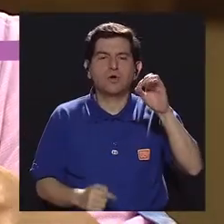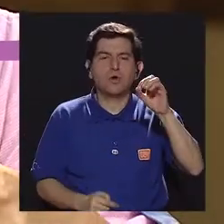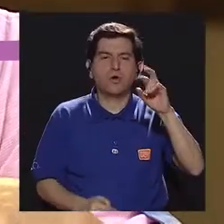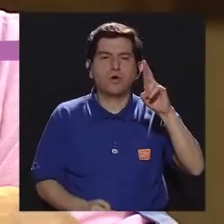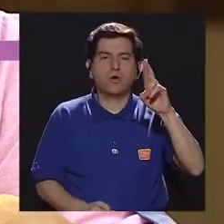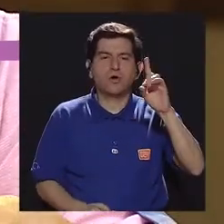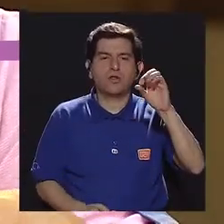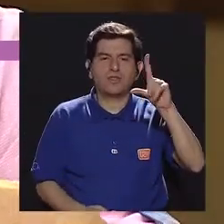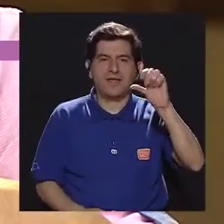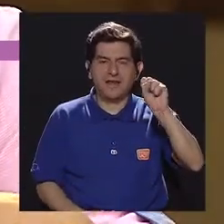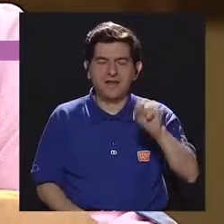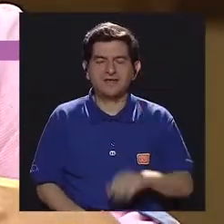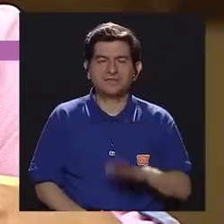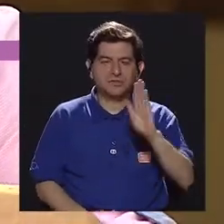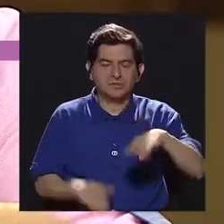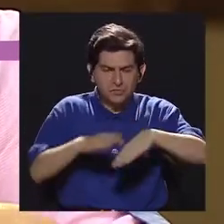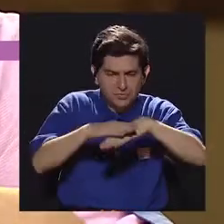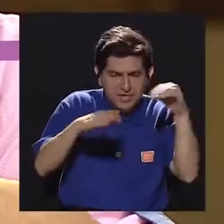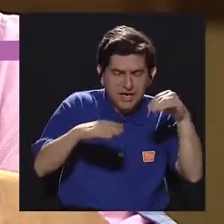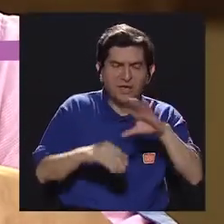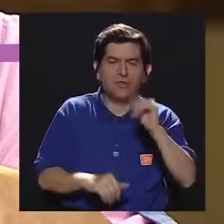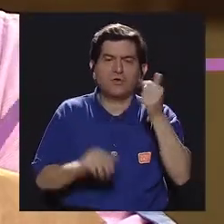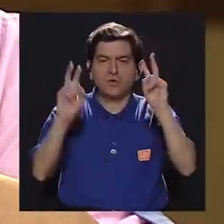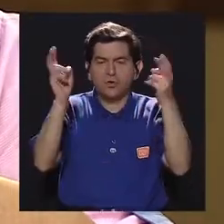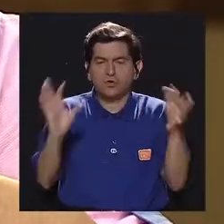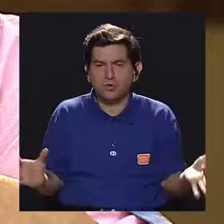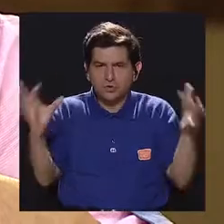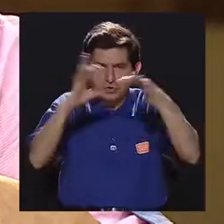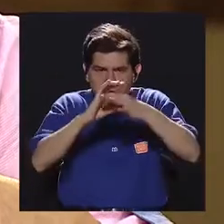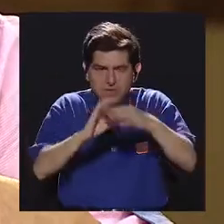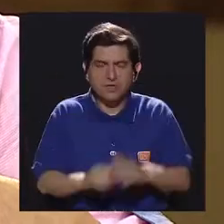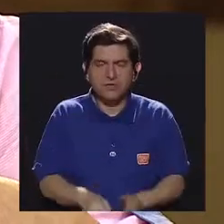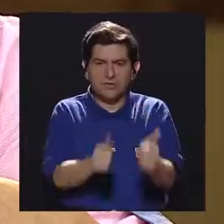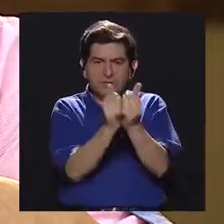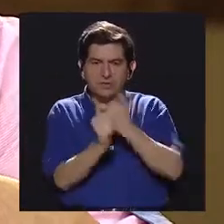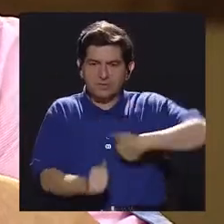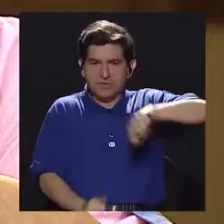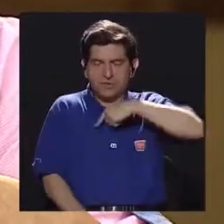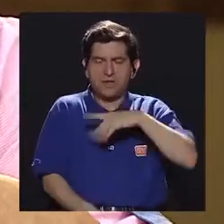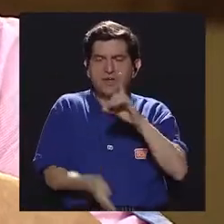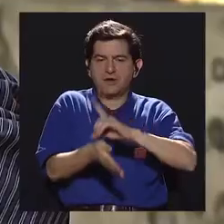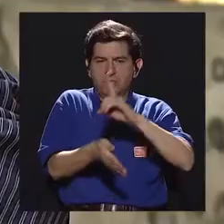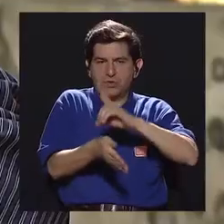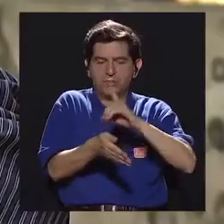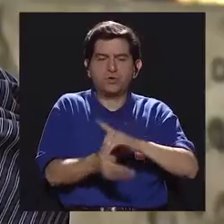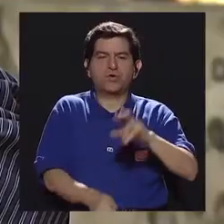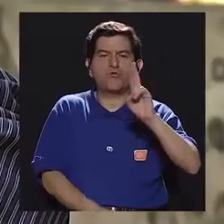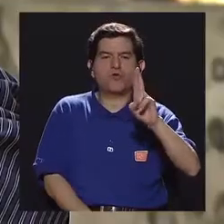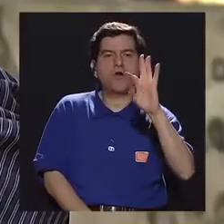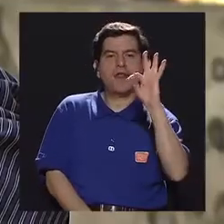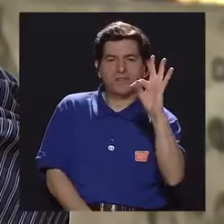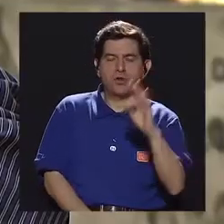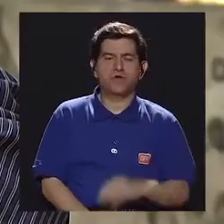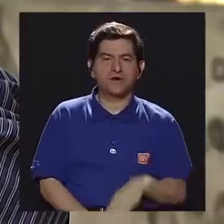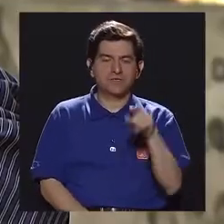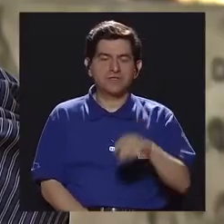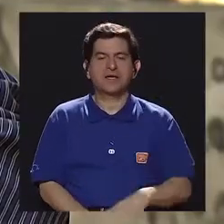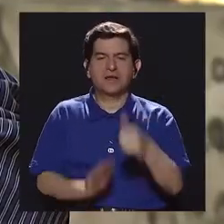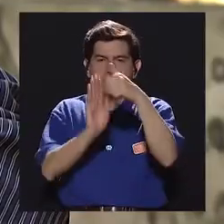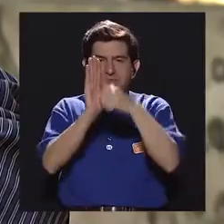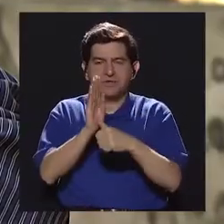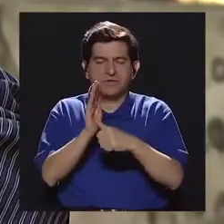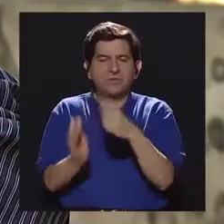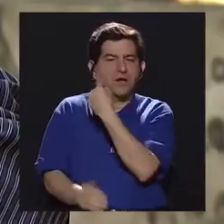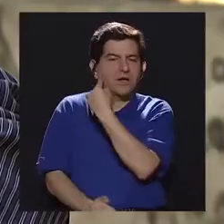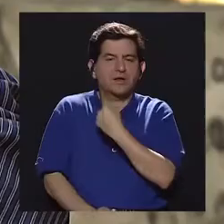cordales y su extracción y otros temas asociados, para lo cual nos acompaña nuestro invitado, el doctor Ronald Torres, quien es